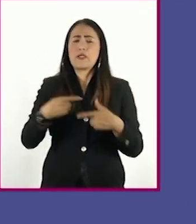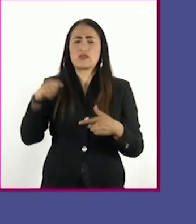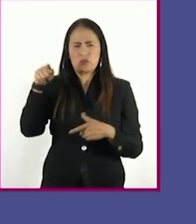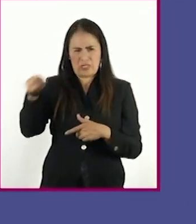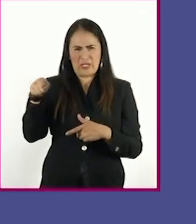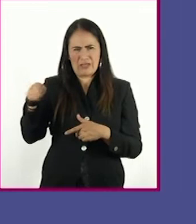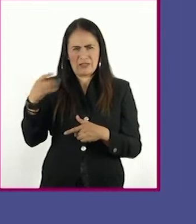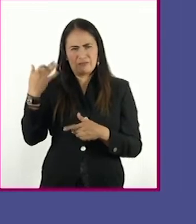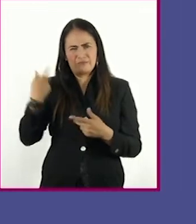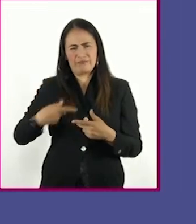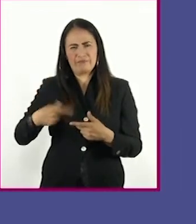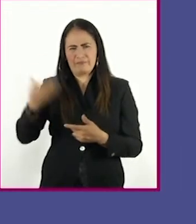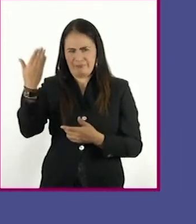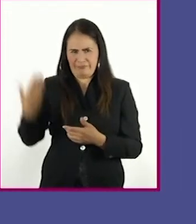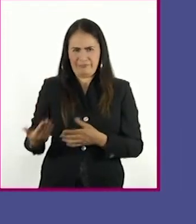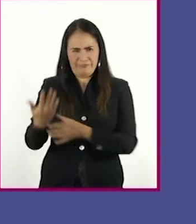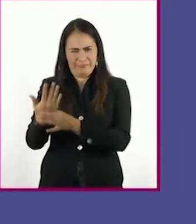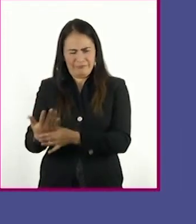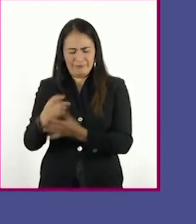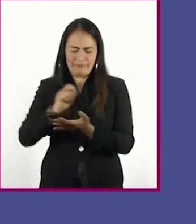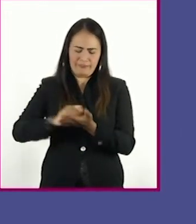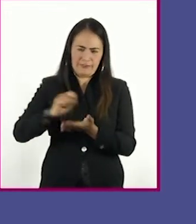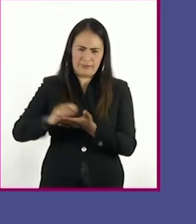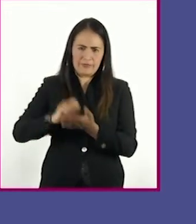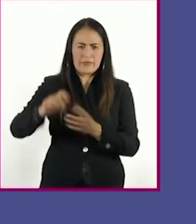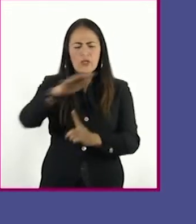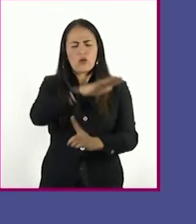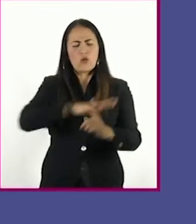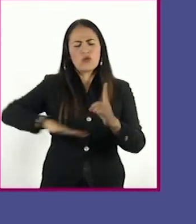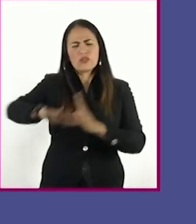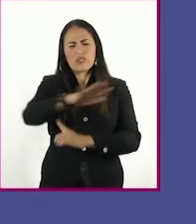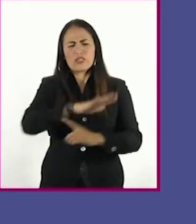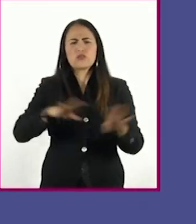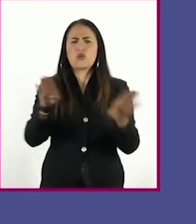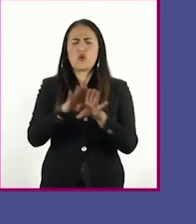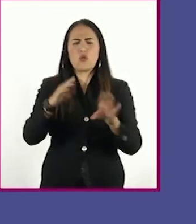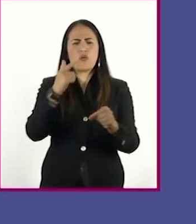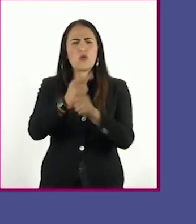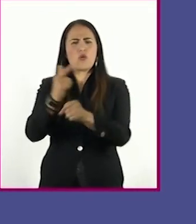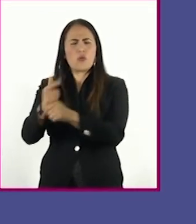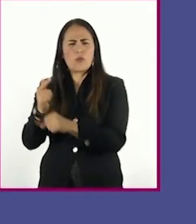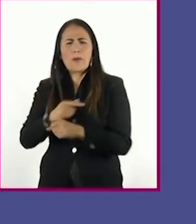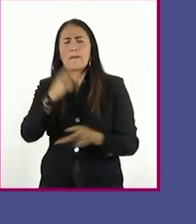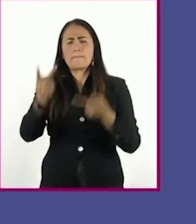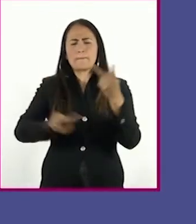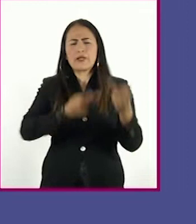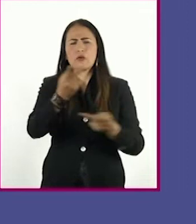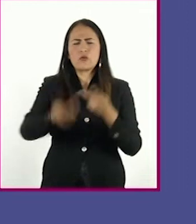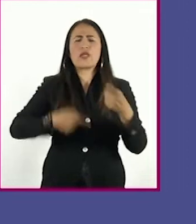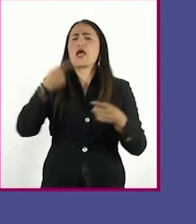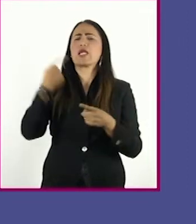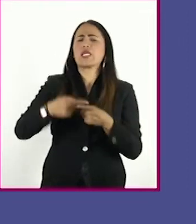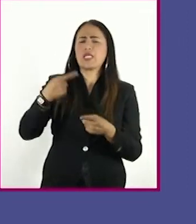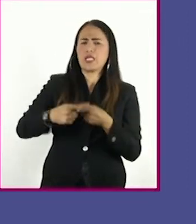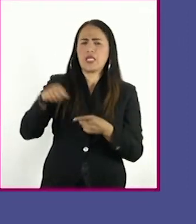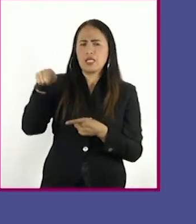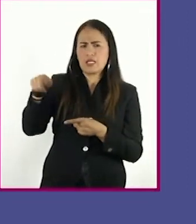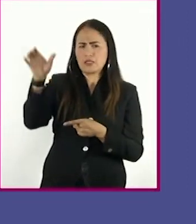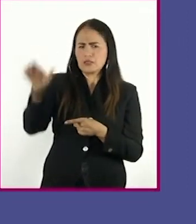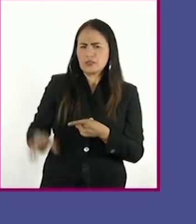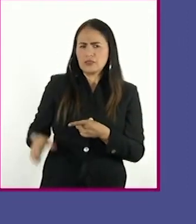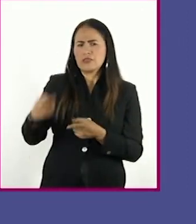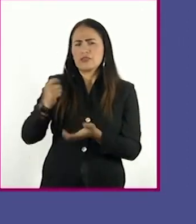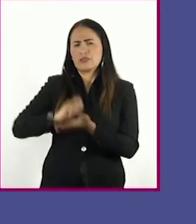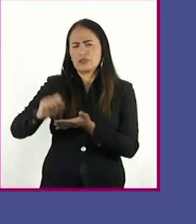obra. Para identificar el contexto, puedes guiarte con estas preguntas. ¿Quién es el autor? ¿Cuándo y